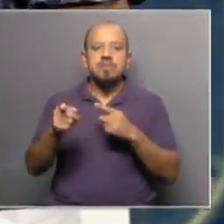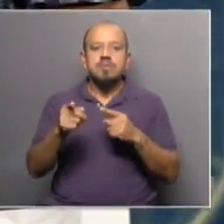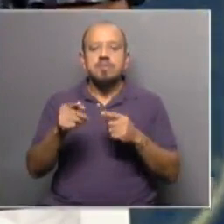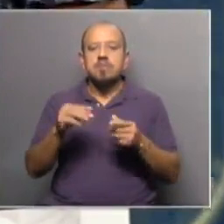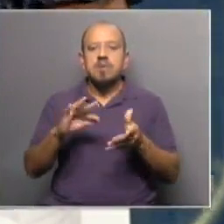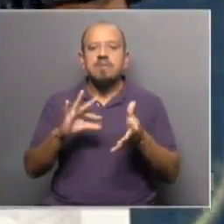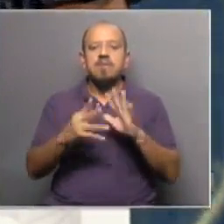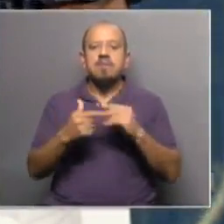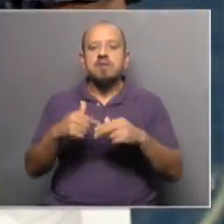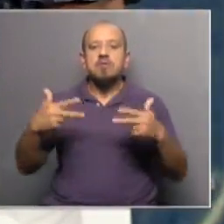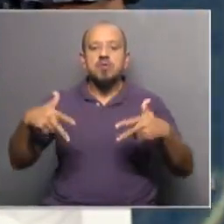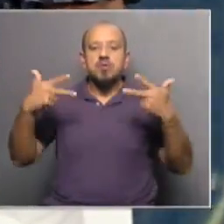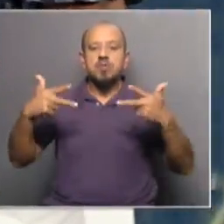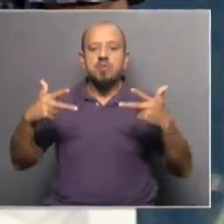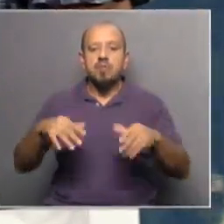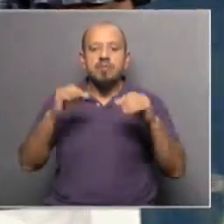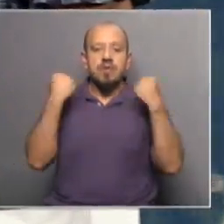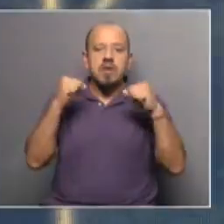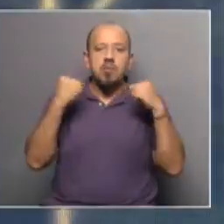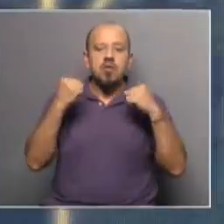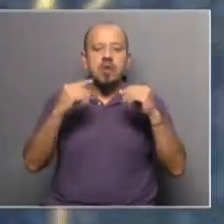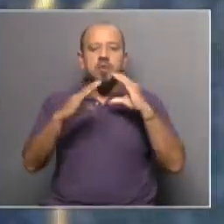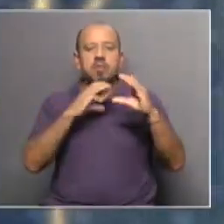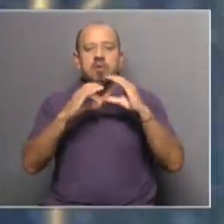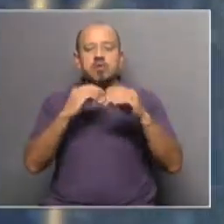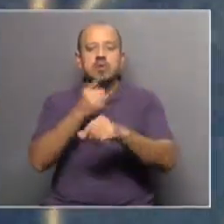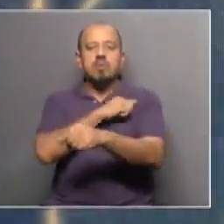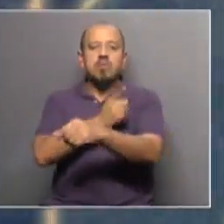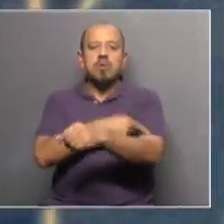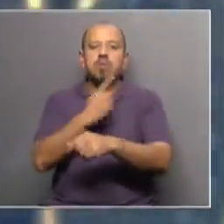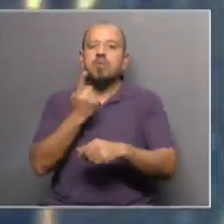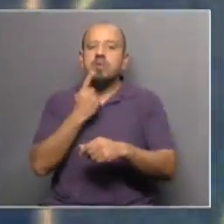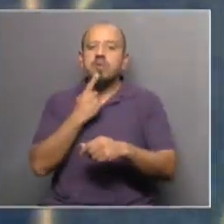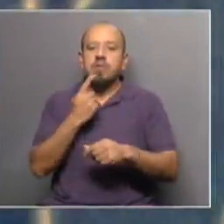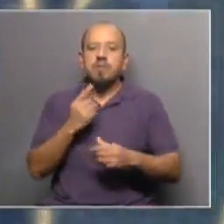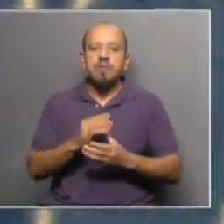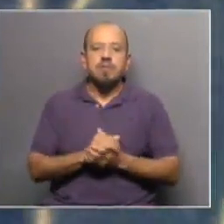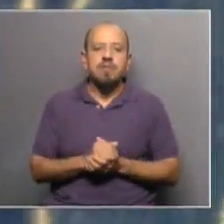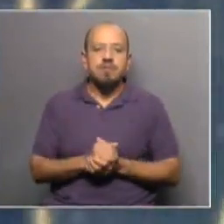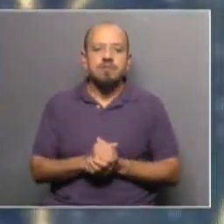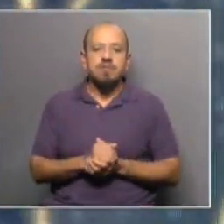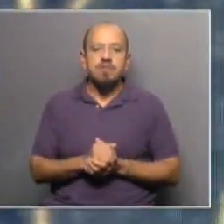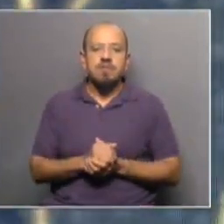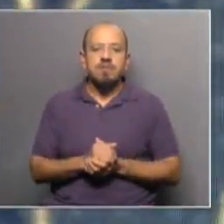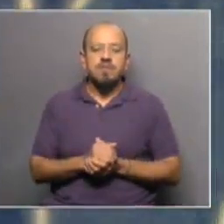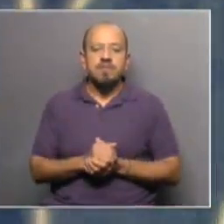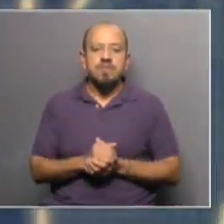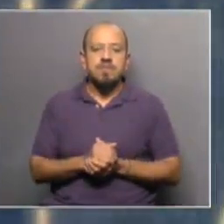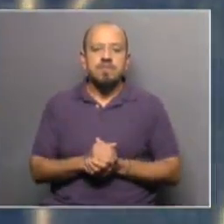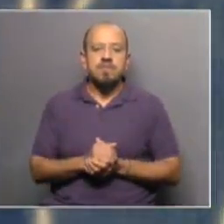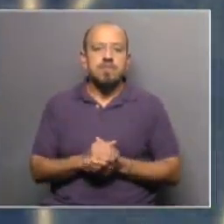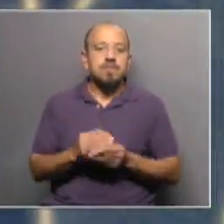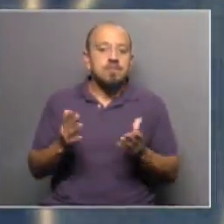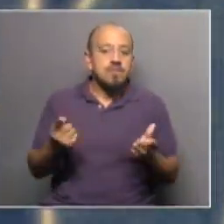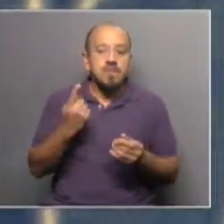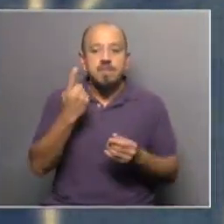modalidad Zoom, al que llamaron Deporte, Medios y Poder Político. Bueno, la